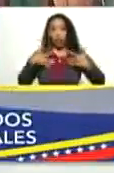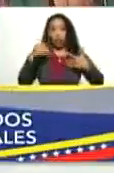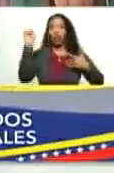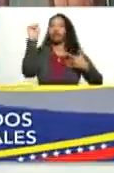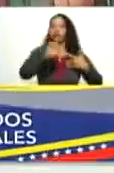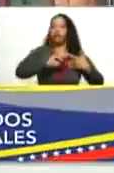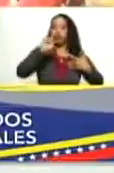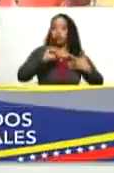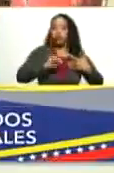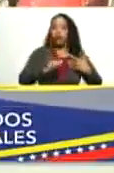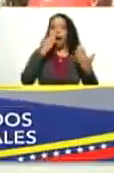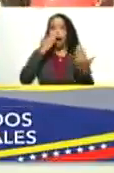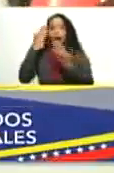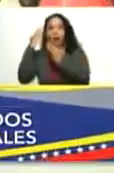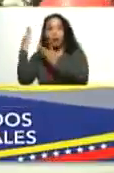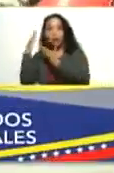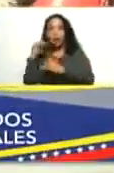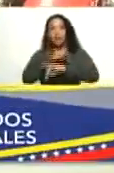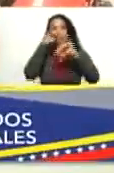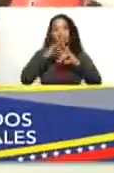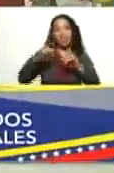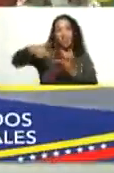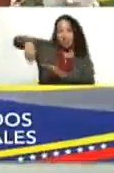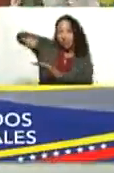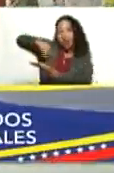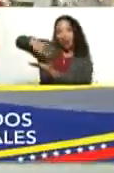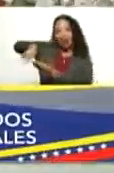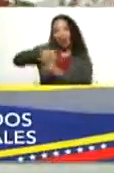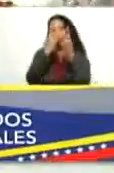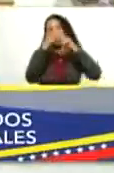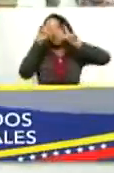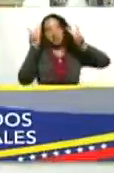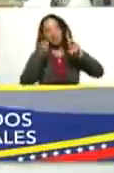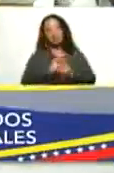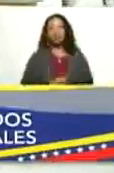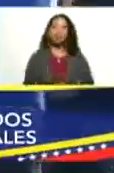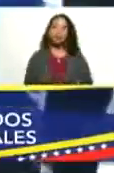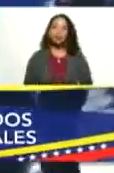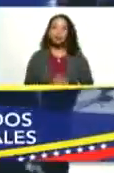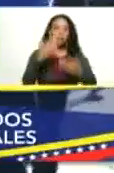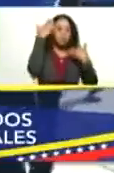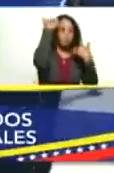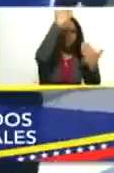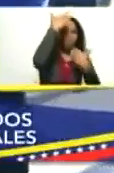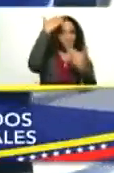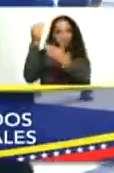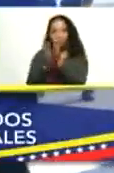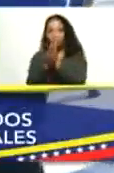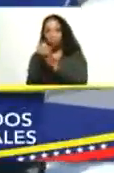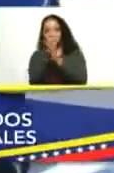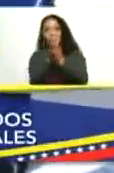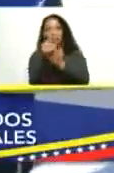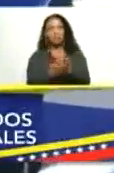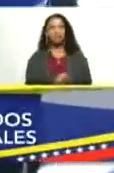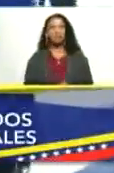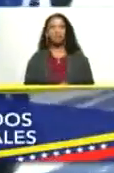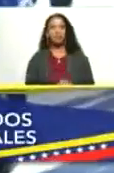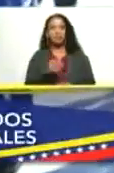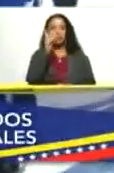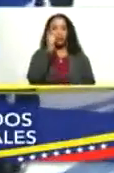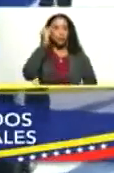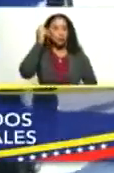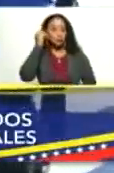merecemos. Felices, bailando, en paz. Ah, bueno, mi saludo a los emprendedores por aquí, a las